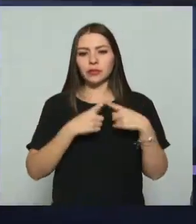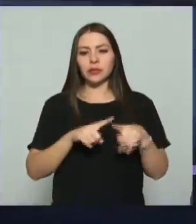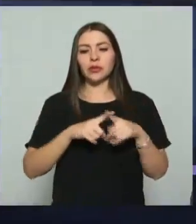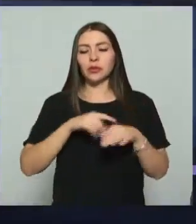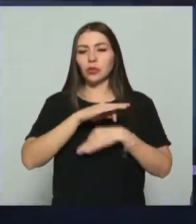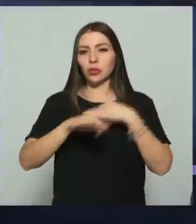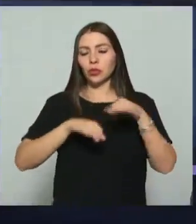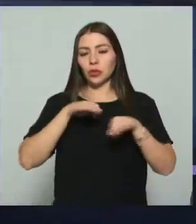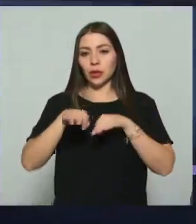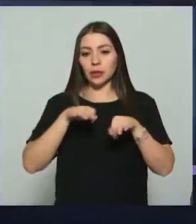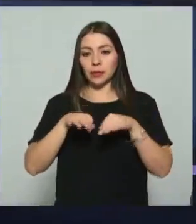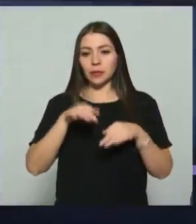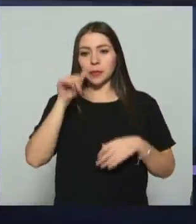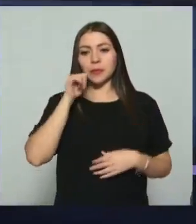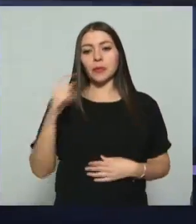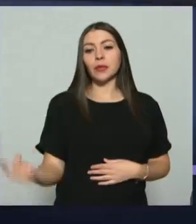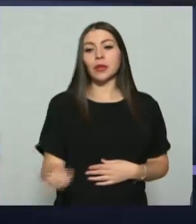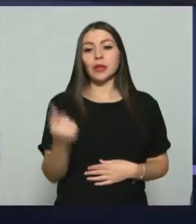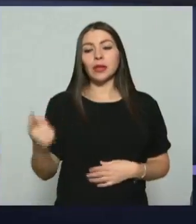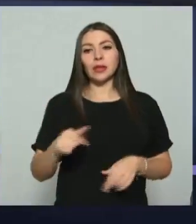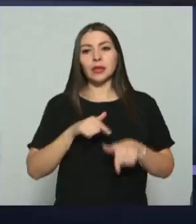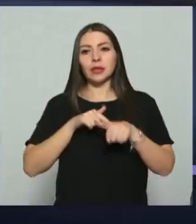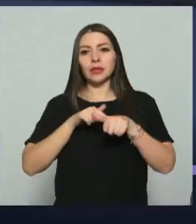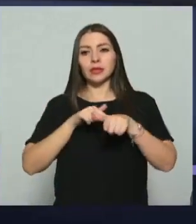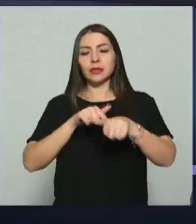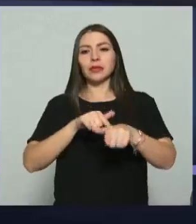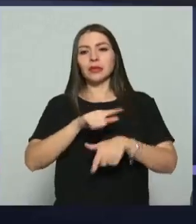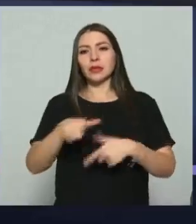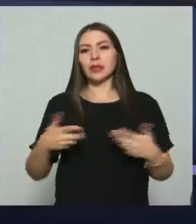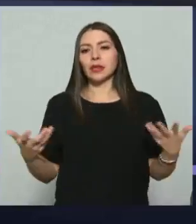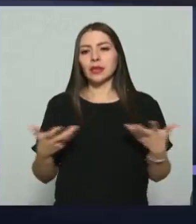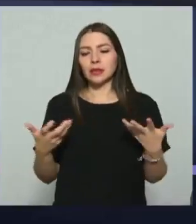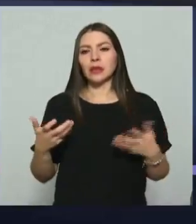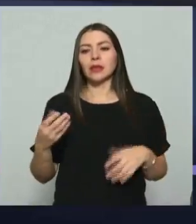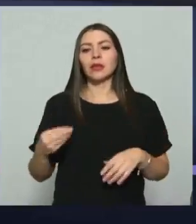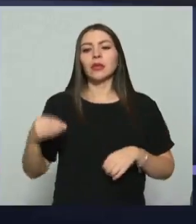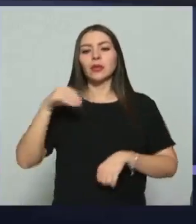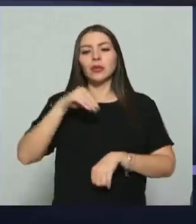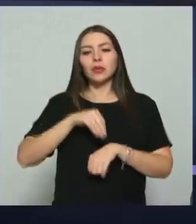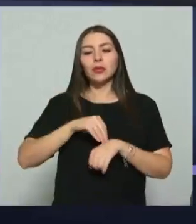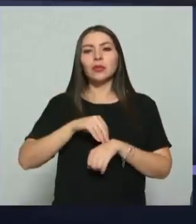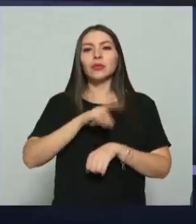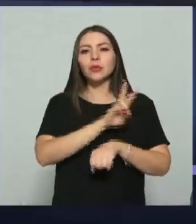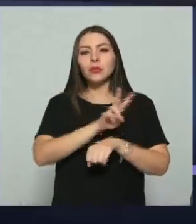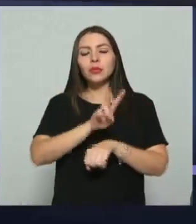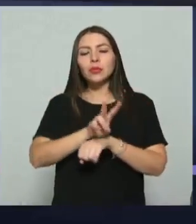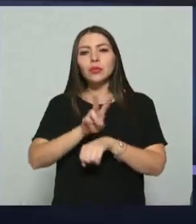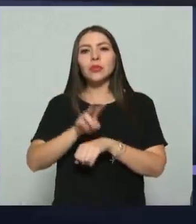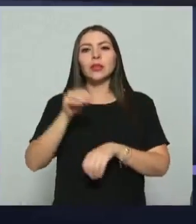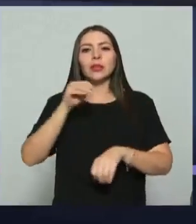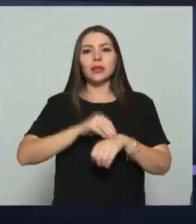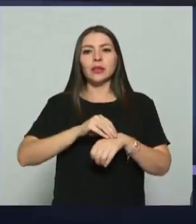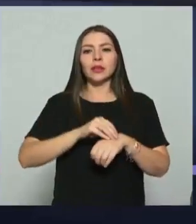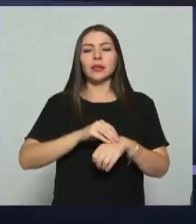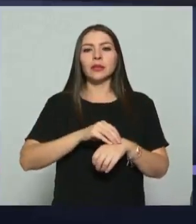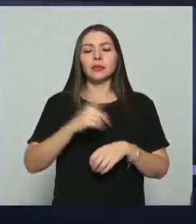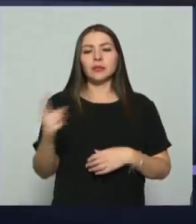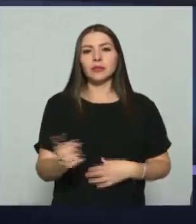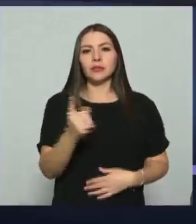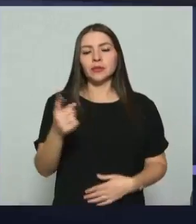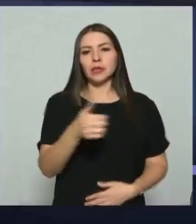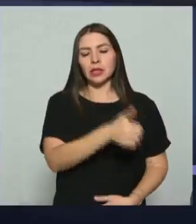una labor de carácter permanente que lo hacemos. Vemos instalaciones, certificamos instalaciones permanentes